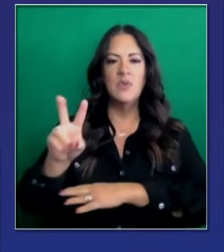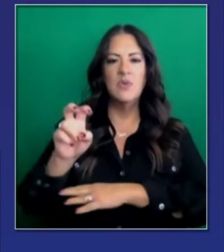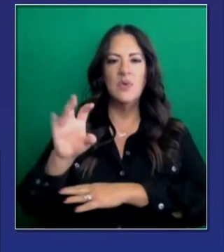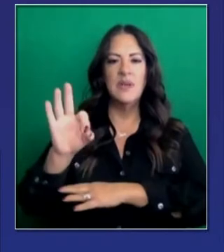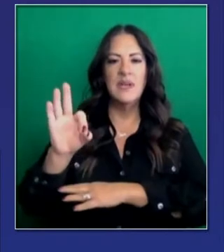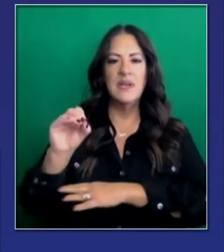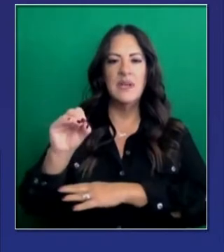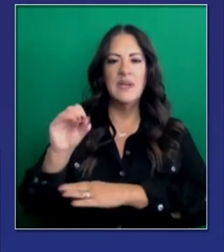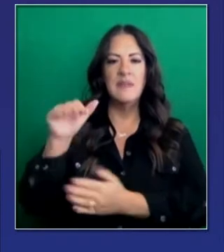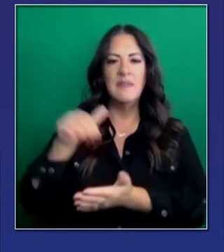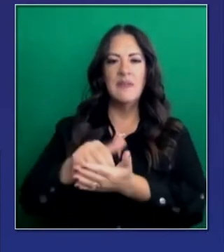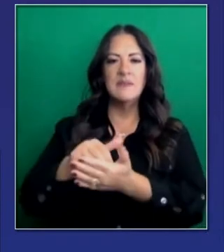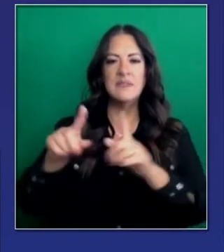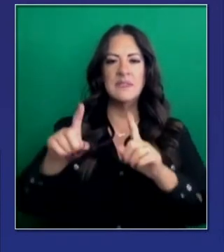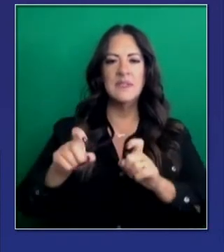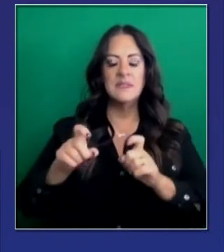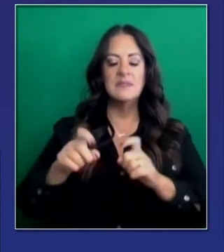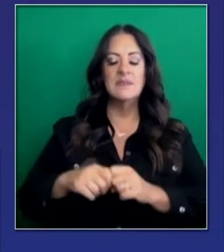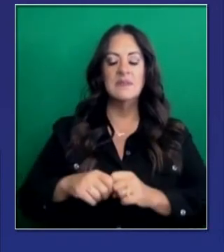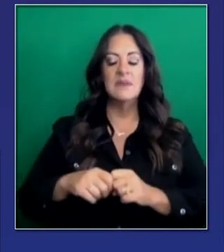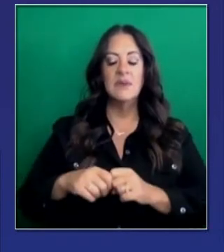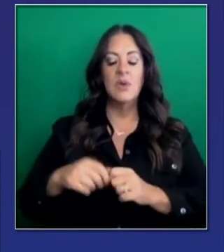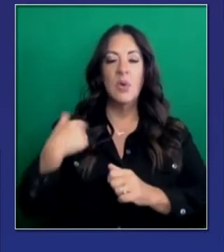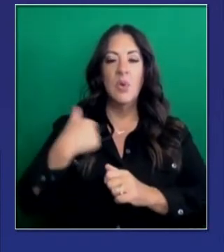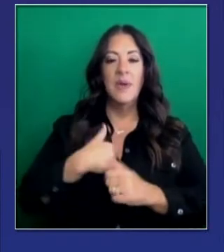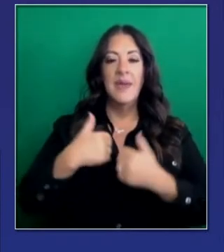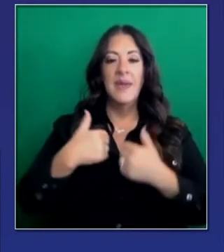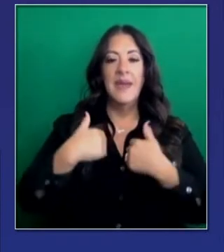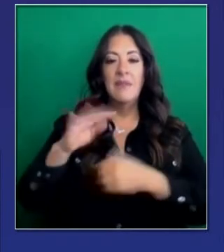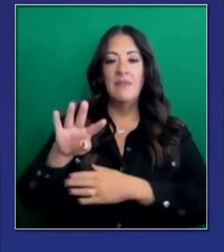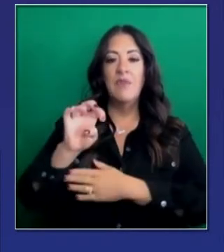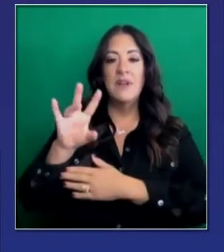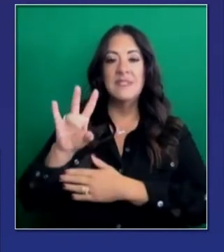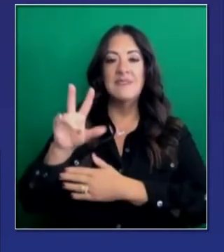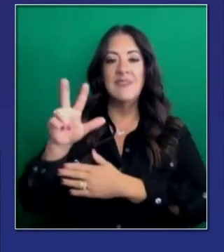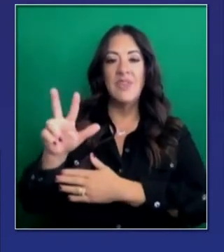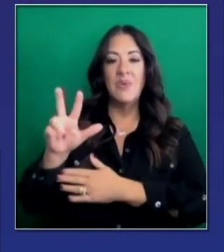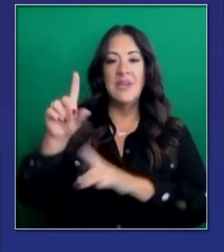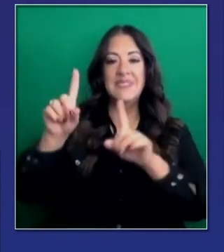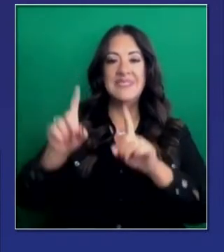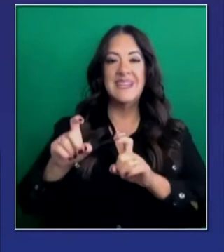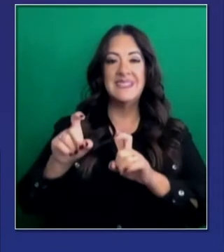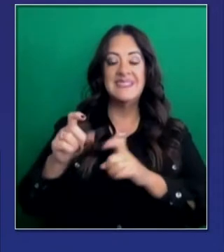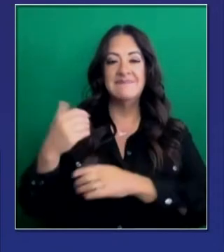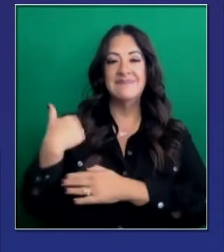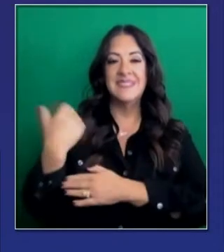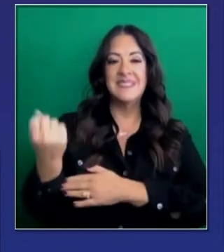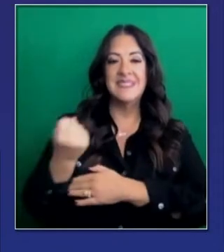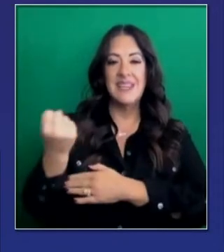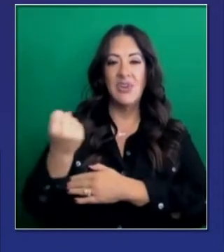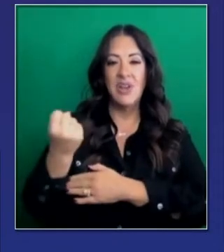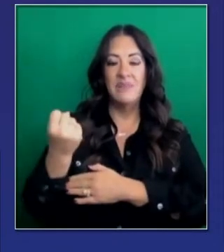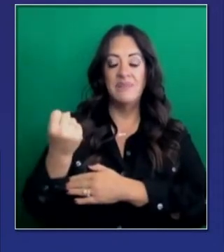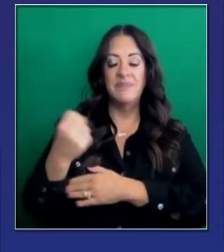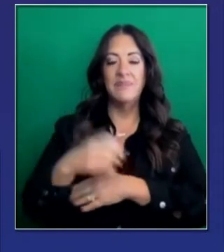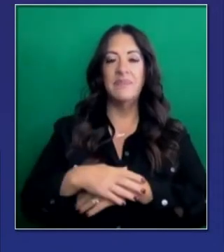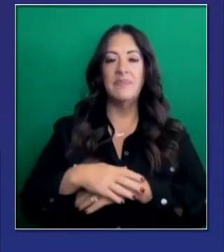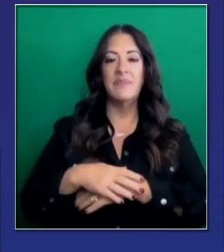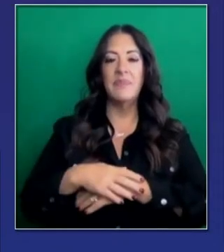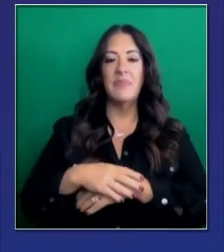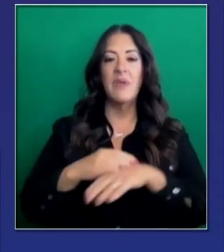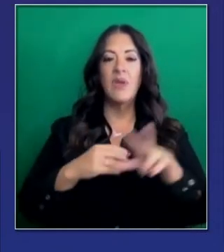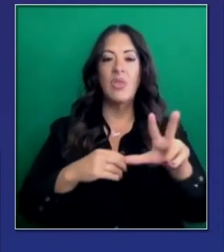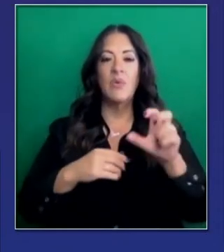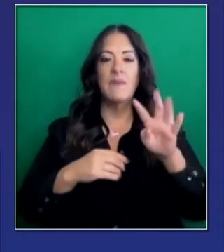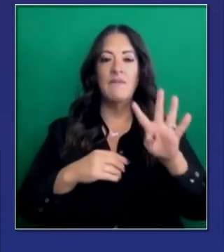pruebas y quiero que sepan que tenemos 473.000 pruebas el sábado cerca de 343